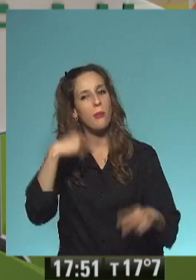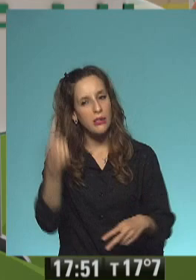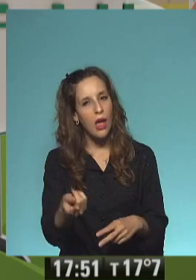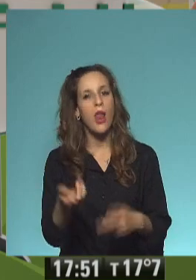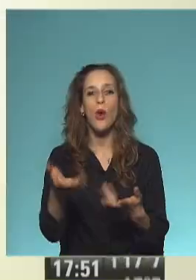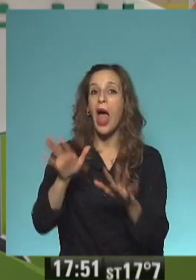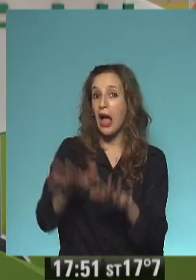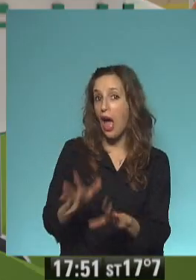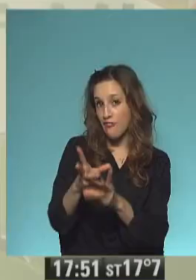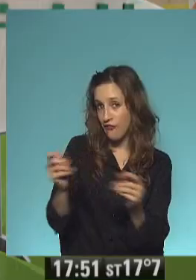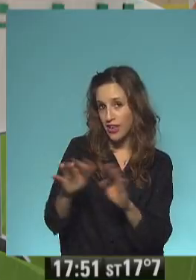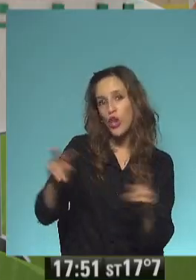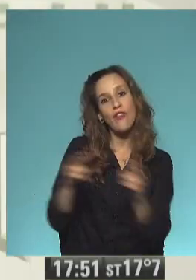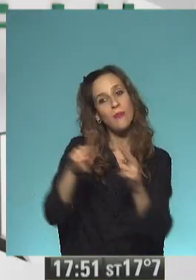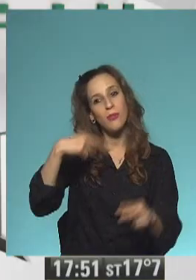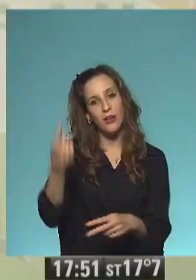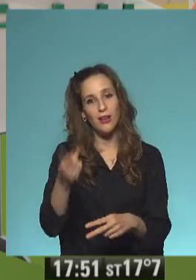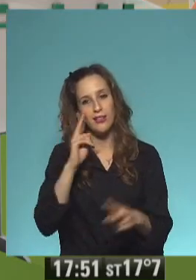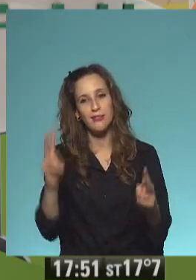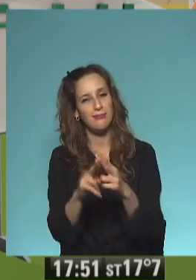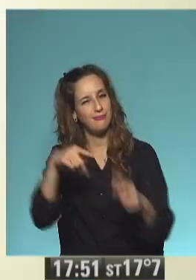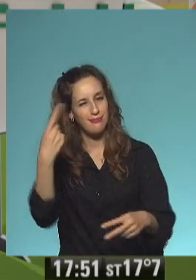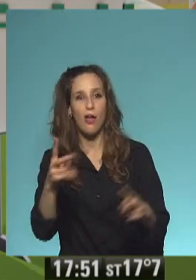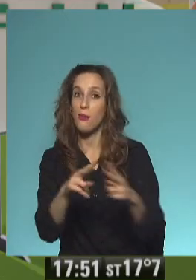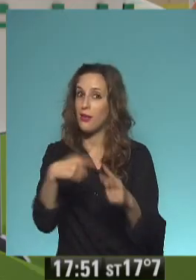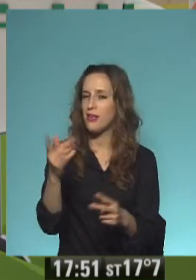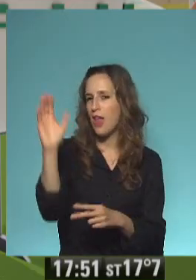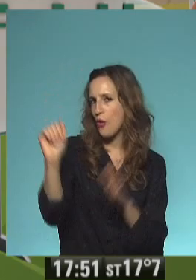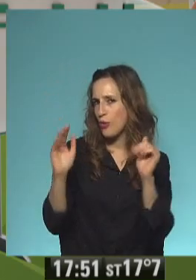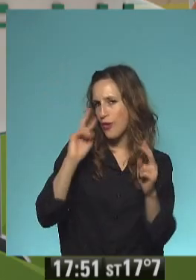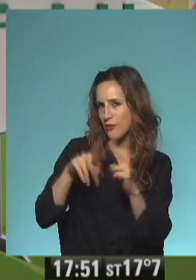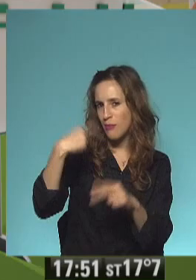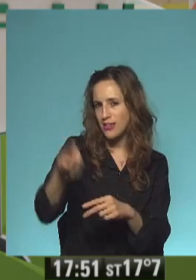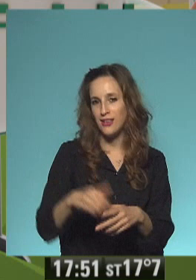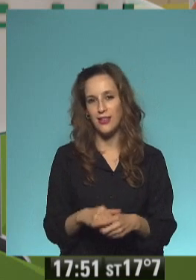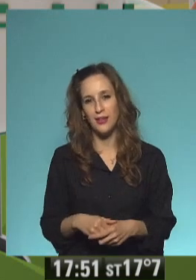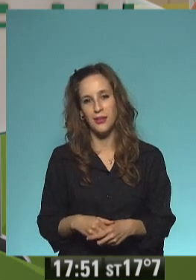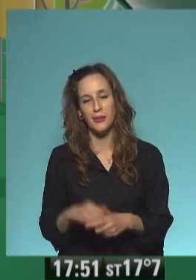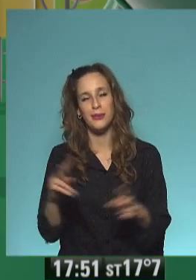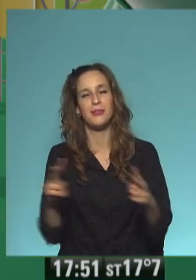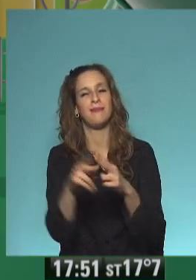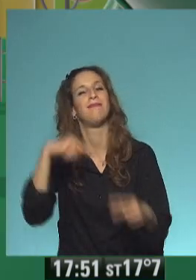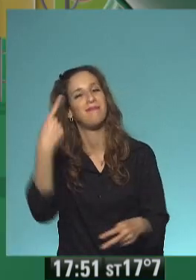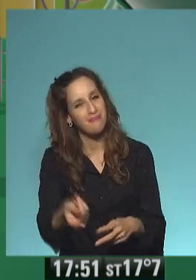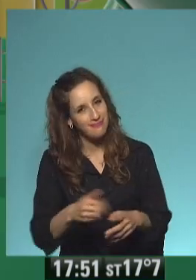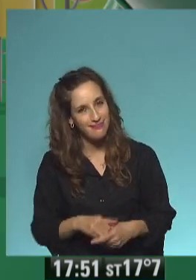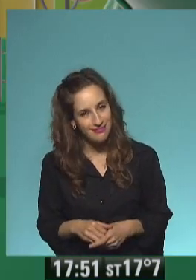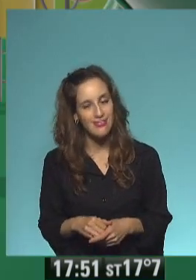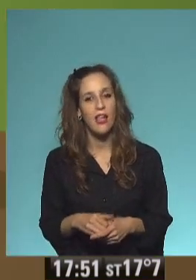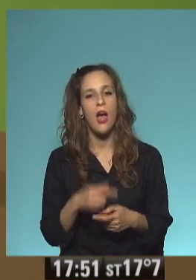dejo. Bueno, acá los dejo. Mañana. Hasta mañana.